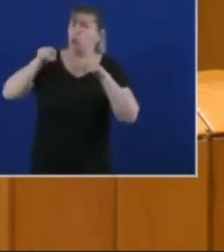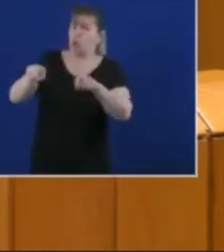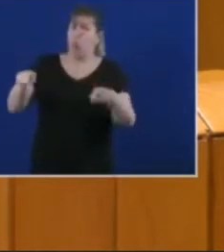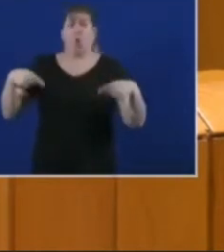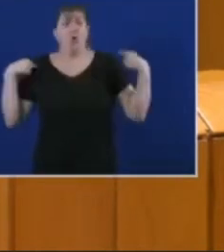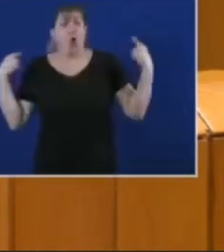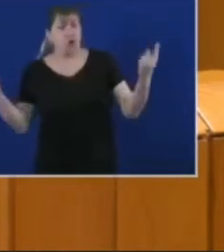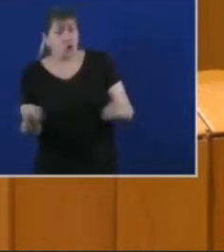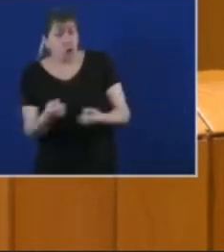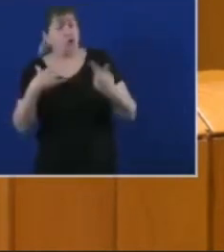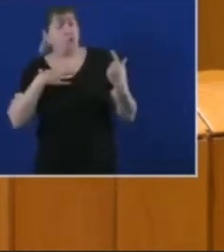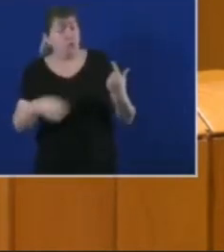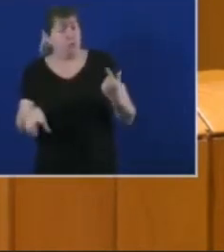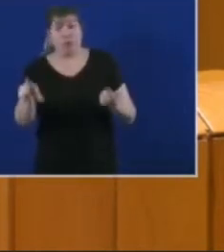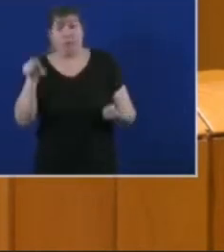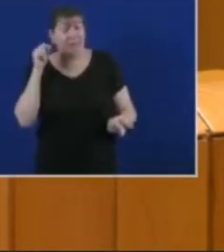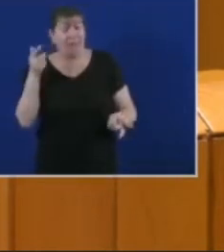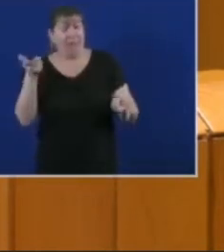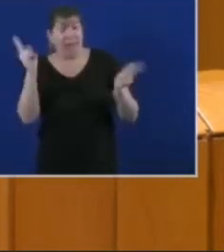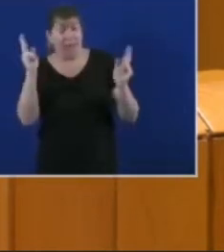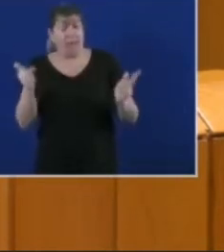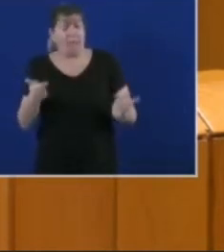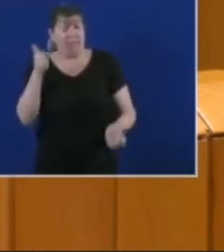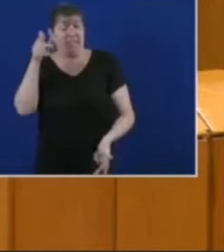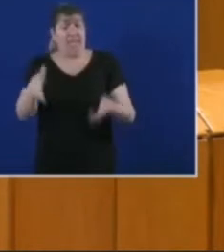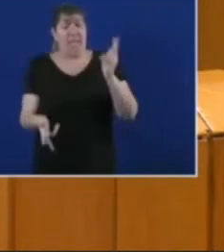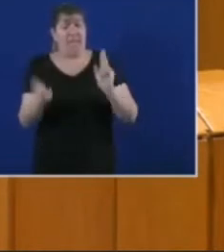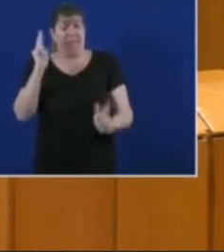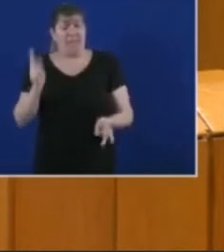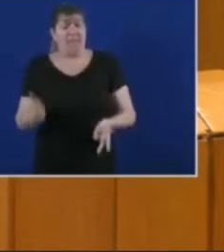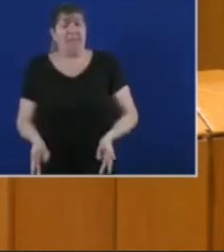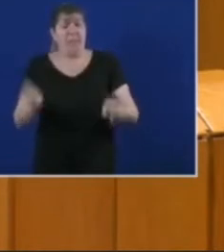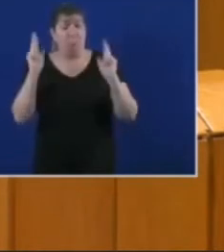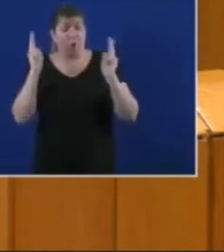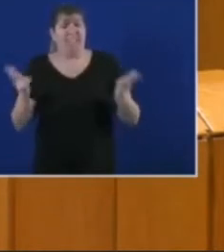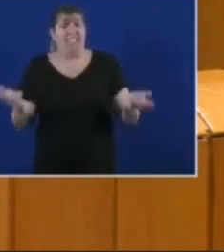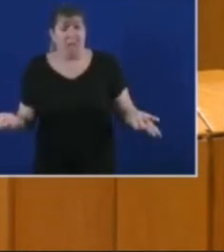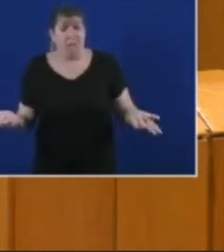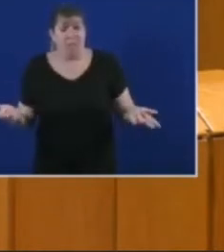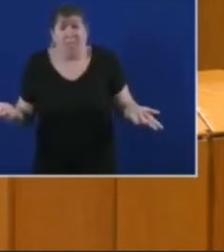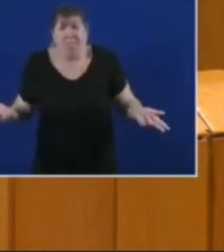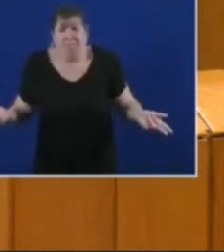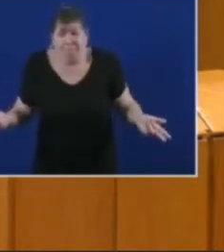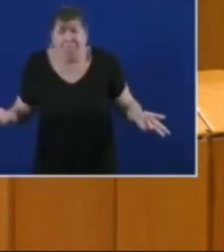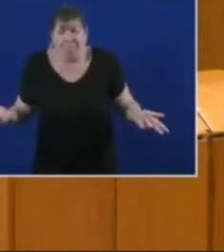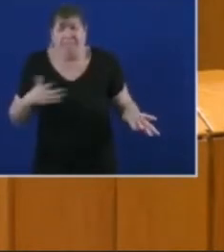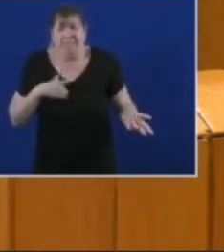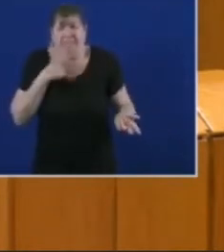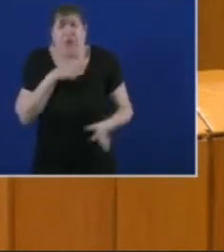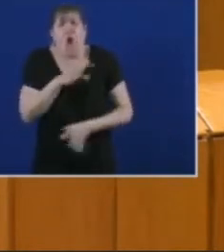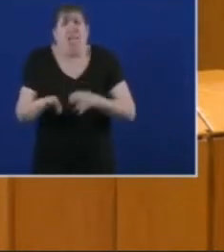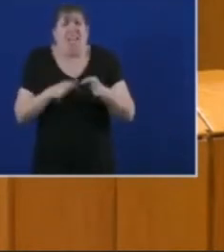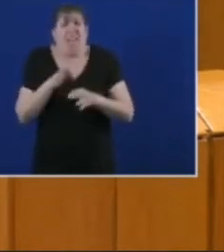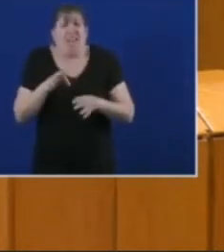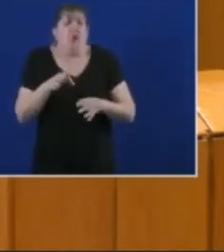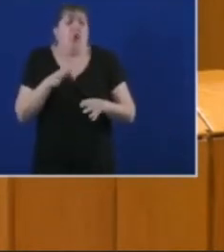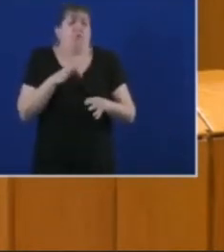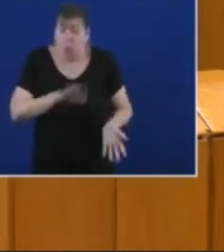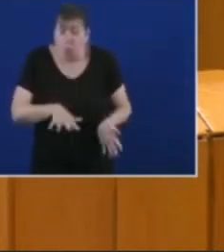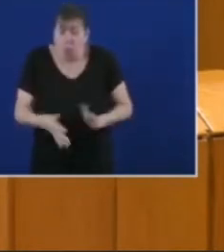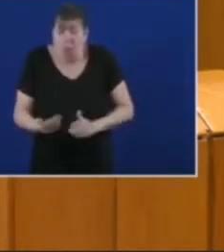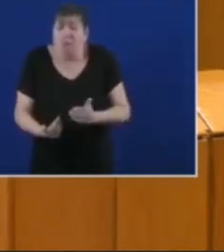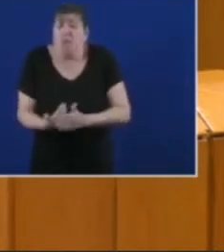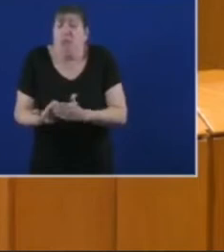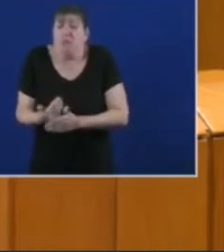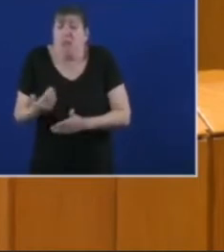nosoutras, poder decidir libre e democráticamente o noso futuro. Vamos, que como nos organizamos, social, económica, territorial e